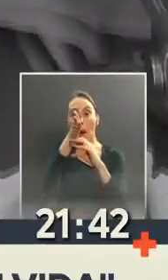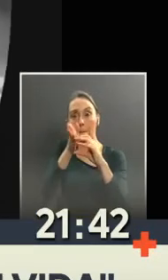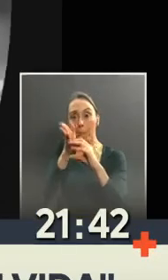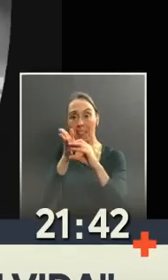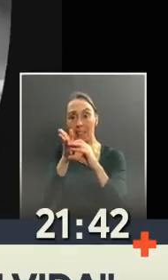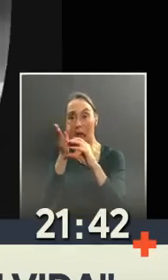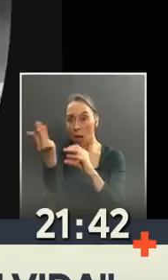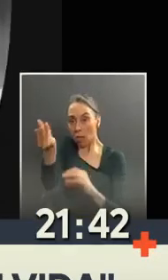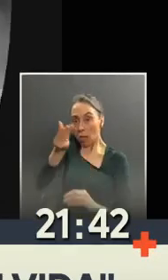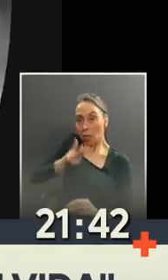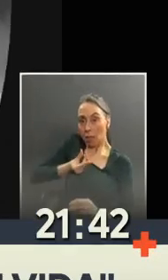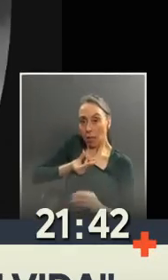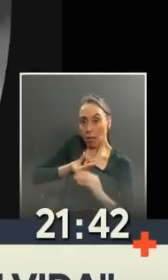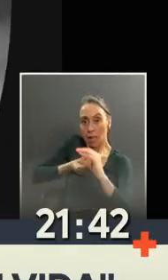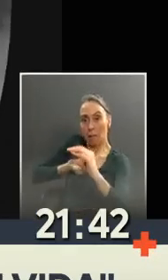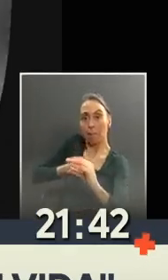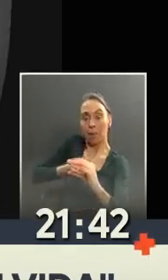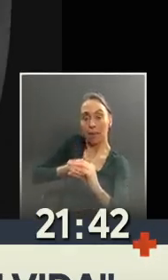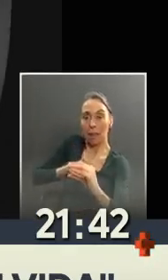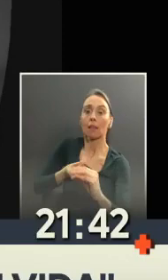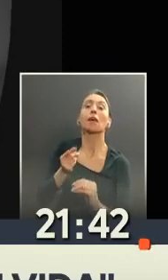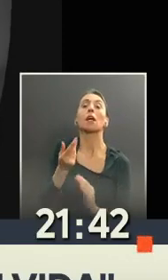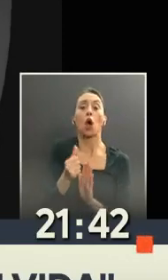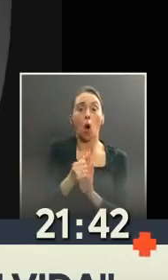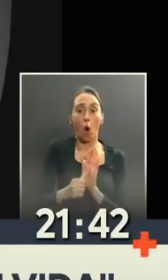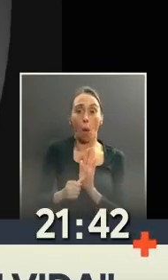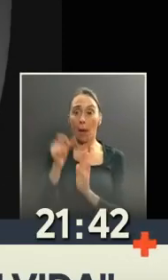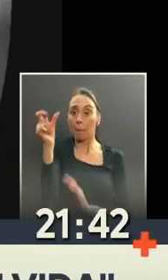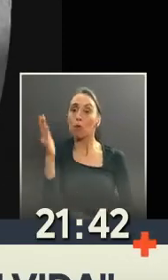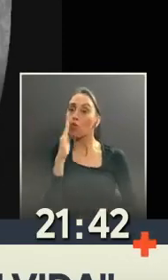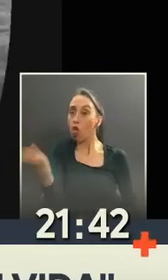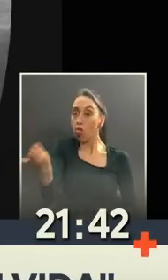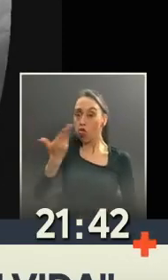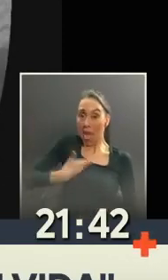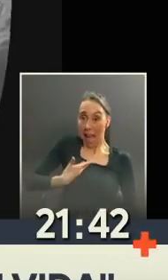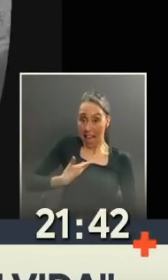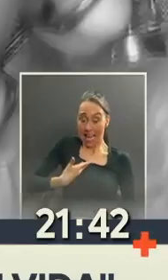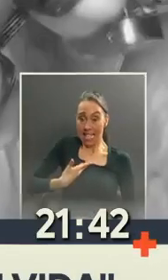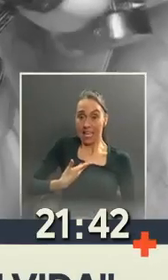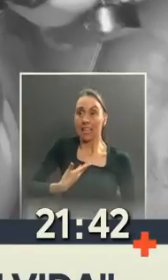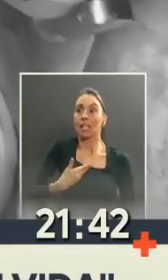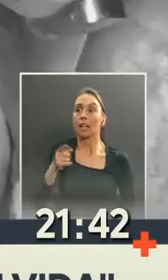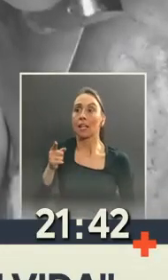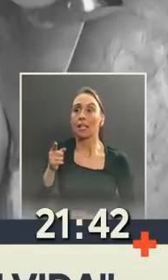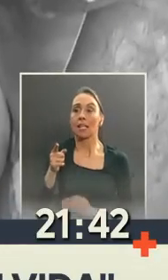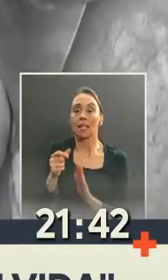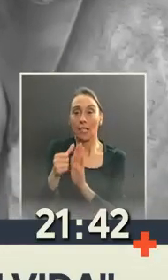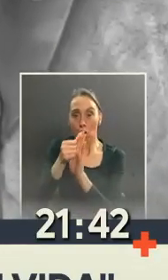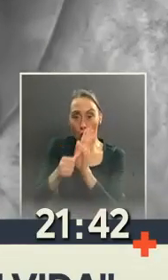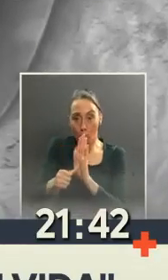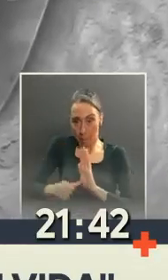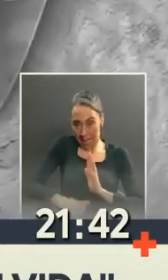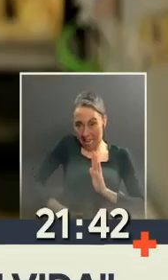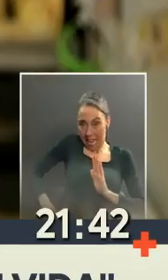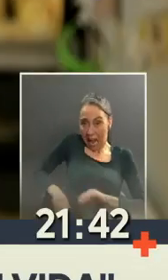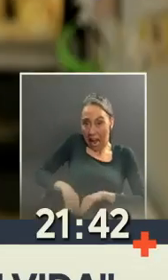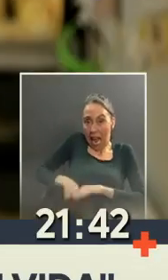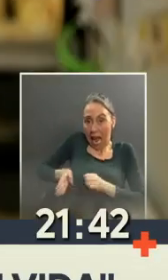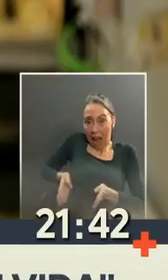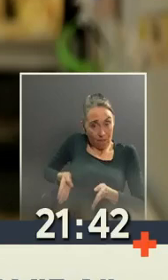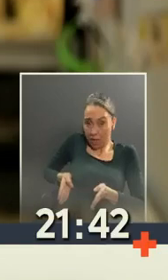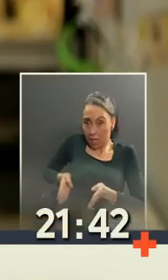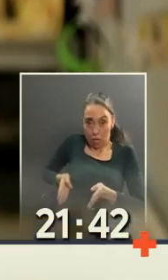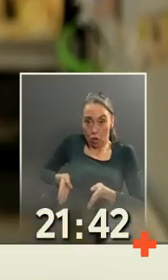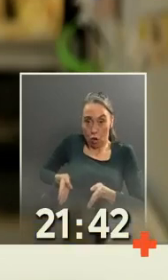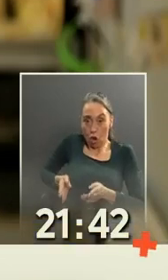Para poder hacer la cirugía del donante, en este caso, en vez de hacerla por cirugía abierta, con una